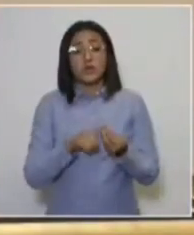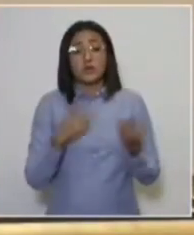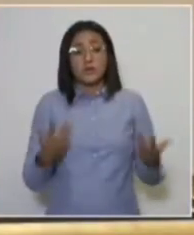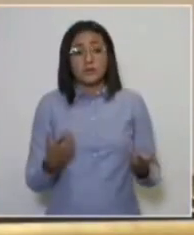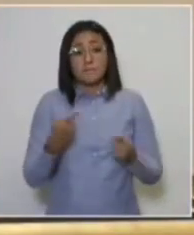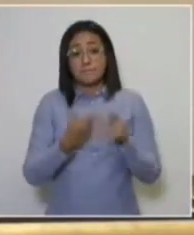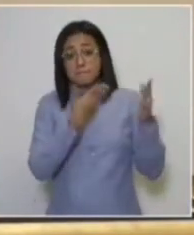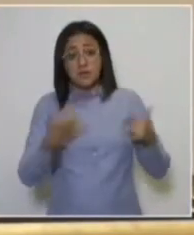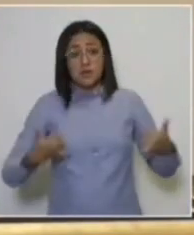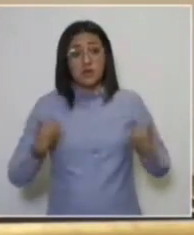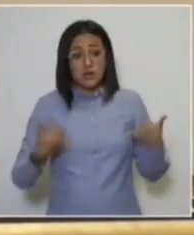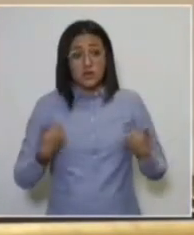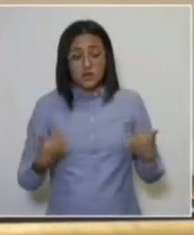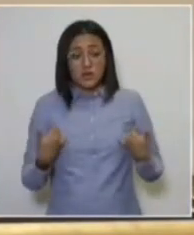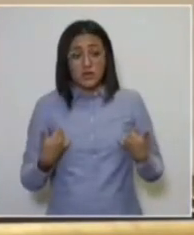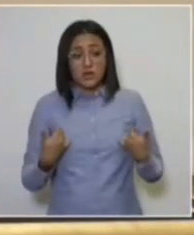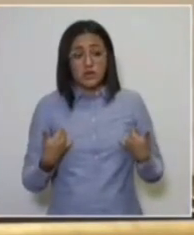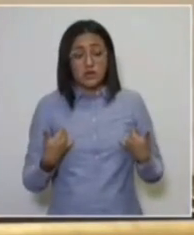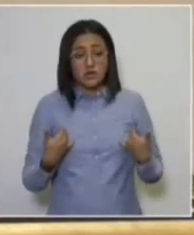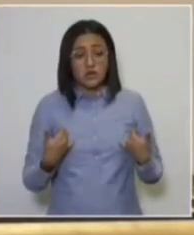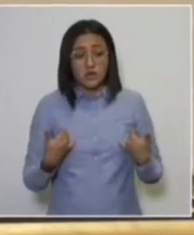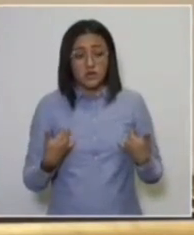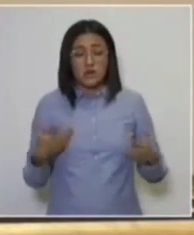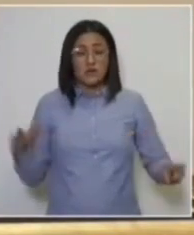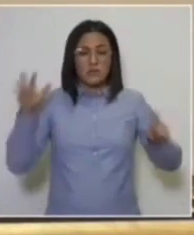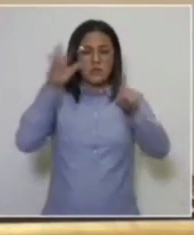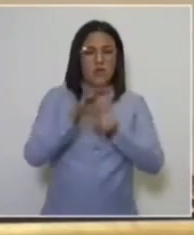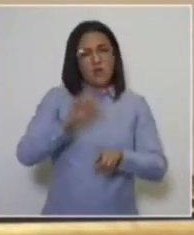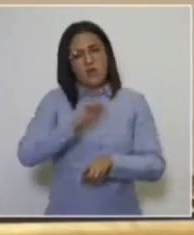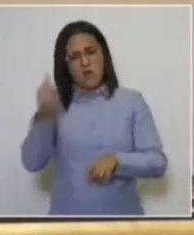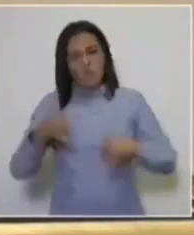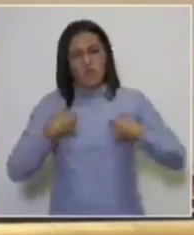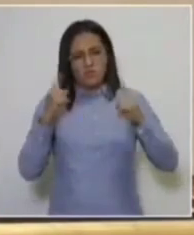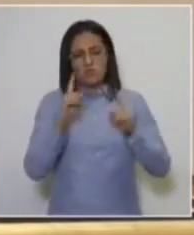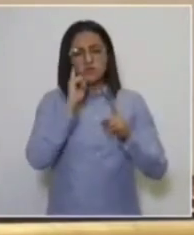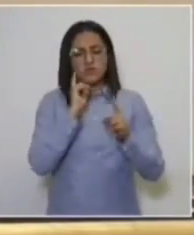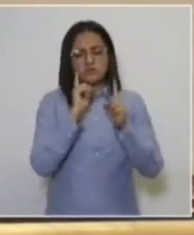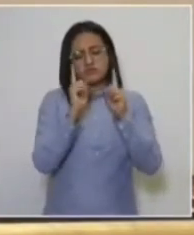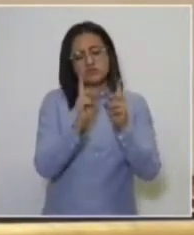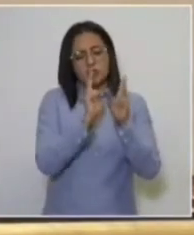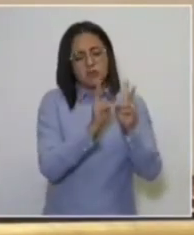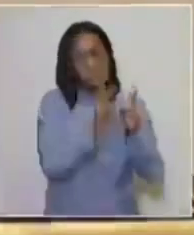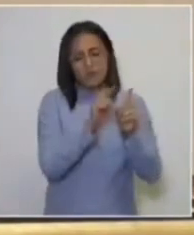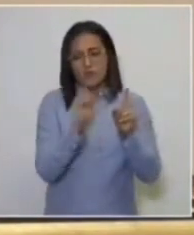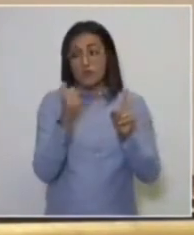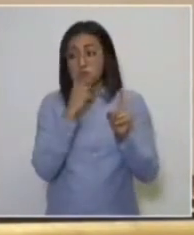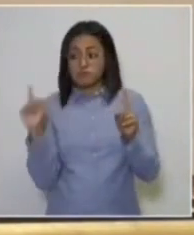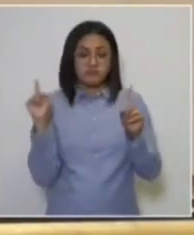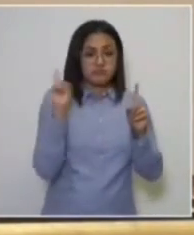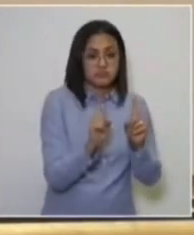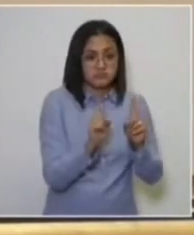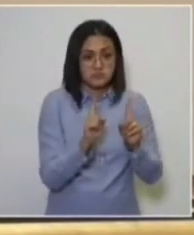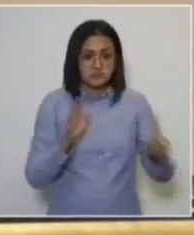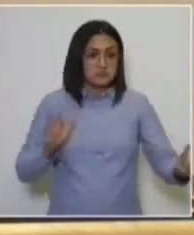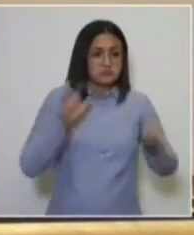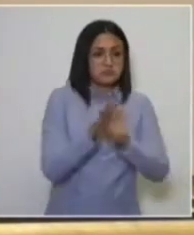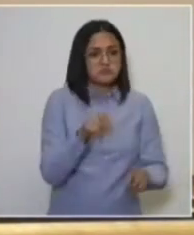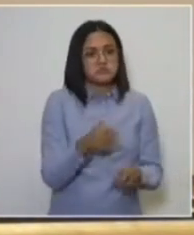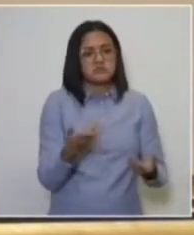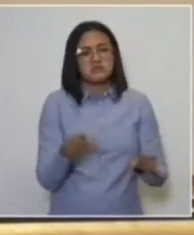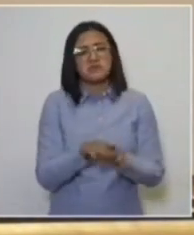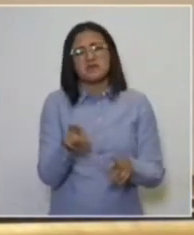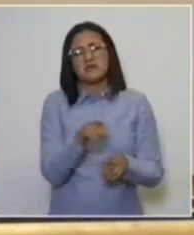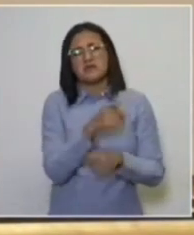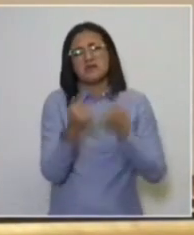llega un muchacho y agrede a otro muchacho que está con una muchacha, ¿verdad? Es así, ¿verdad? Pues es un tirito